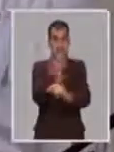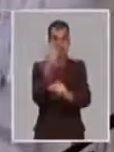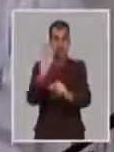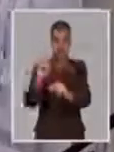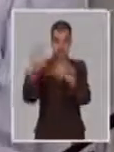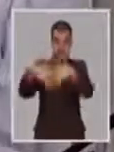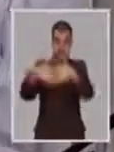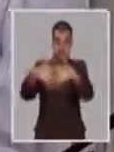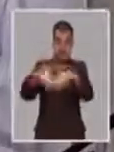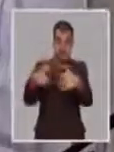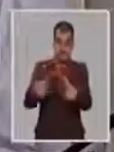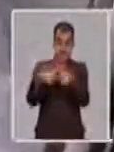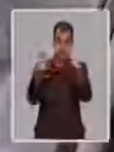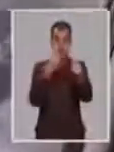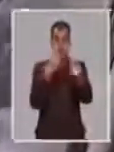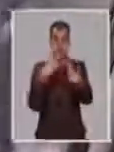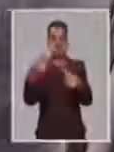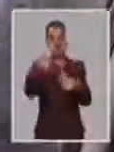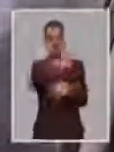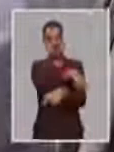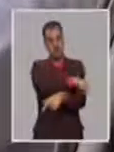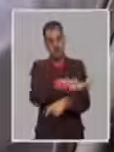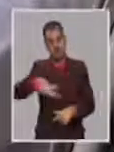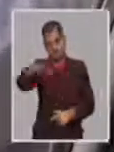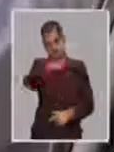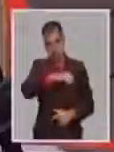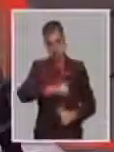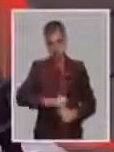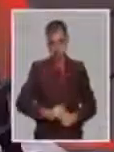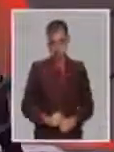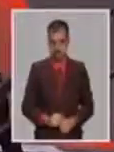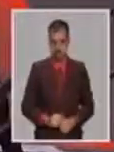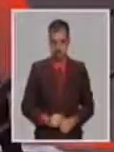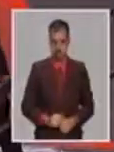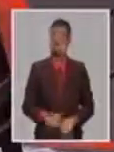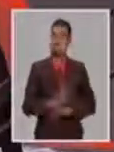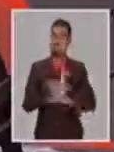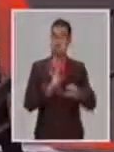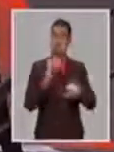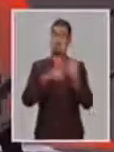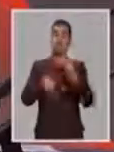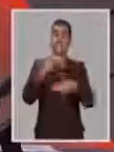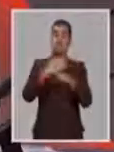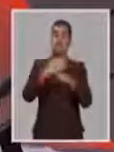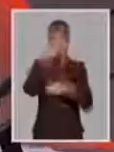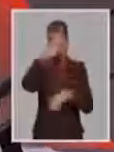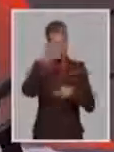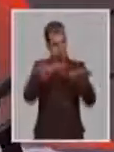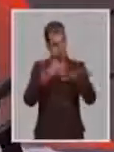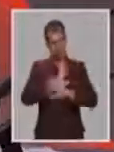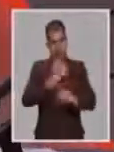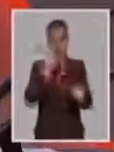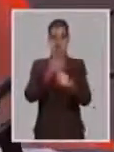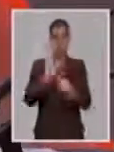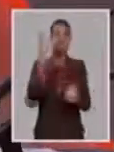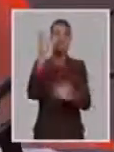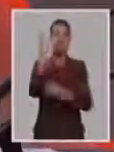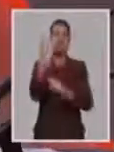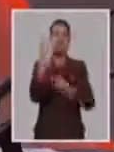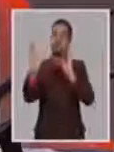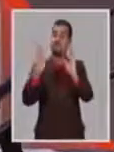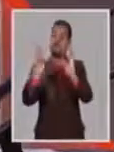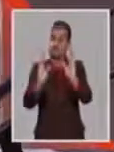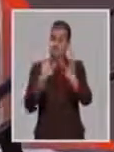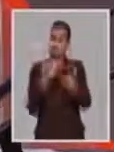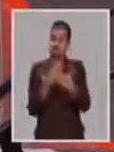requieren para la inmunización de nuestra población. Santiago de Cuba ya está preparado para empezar esta fase 3 del ensayo